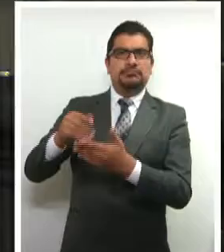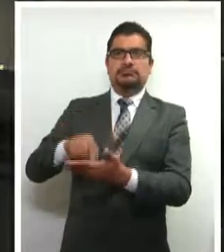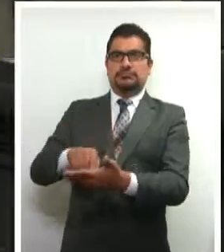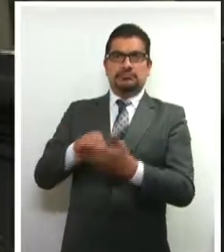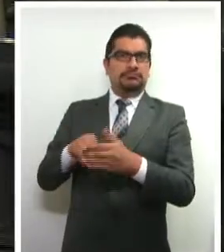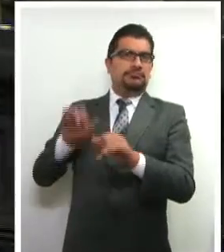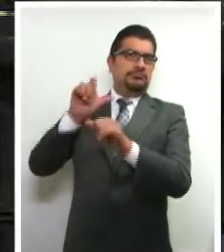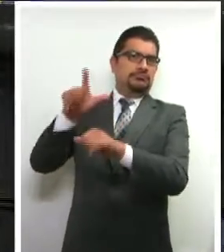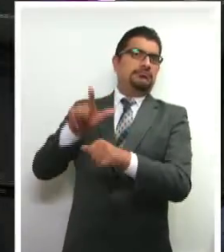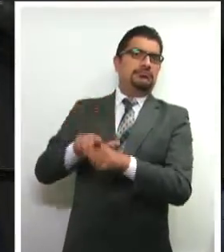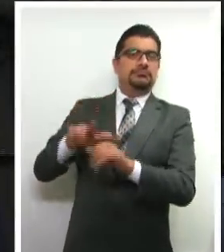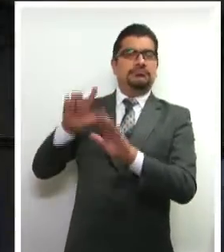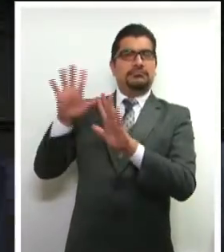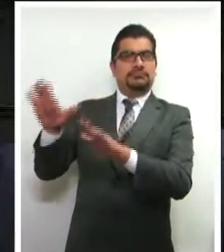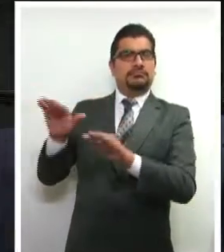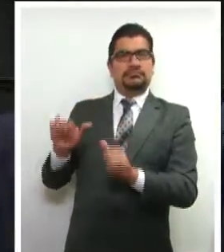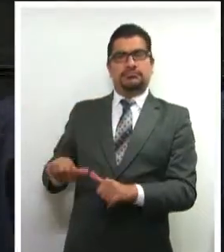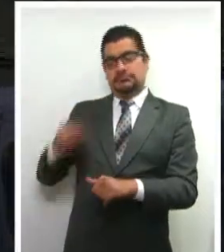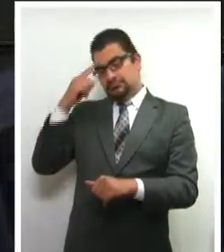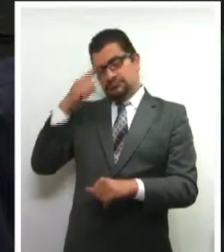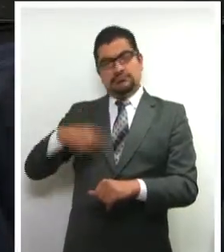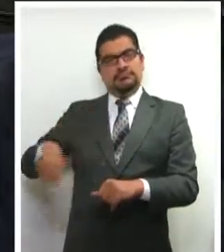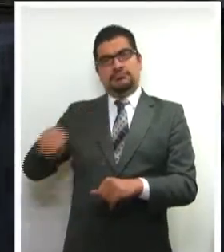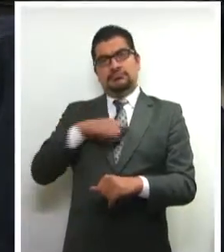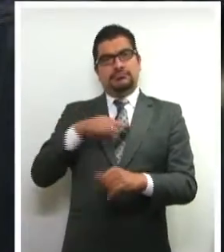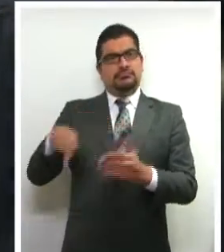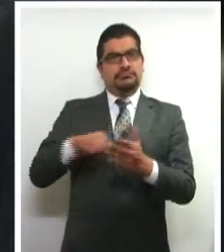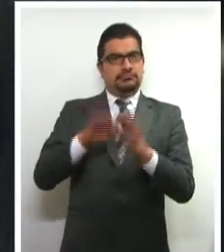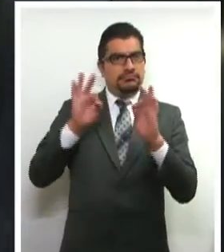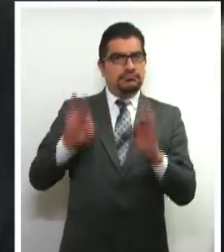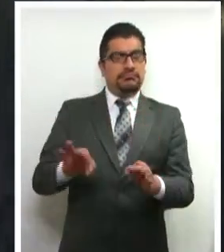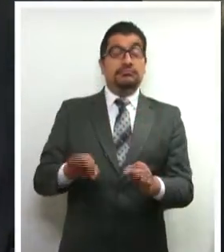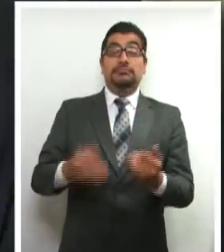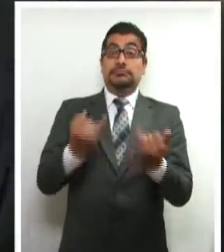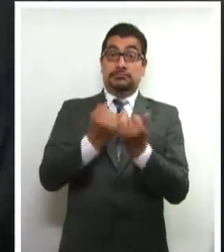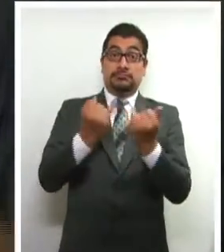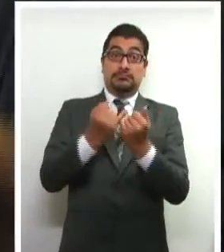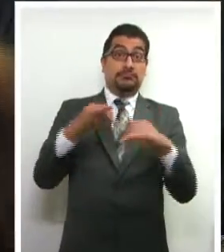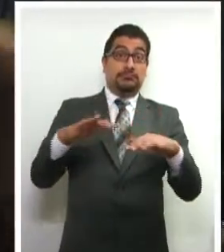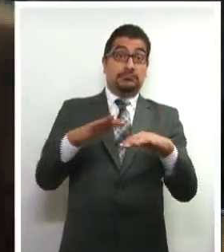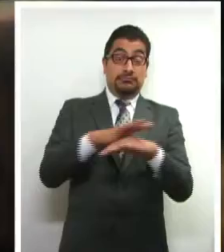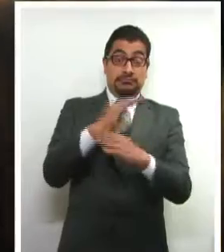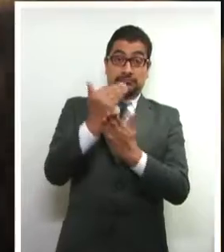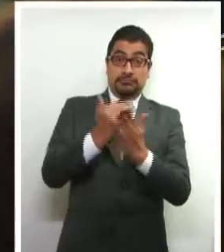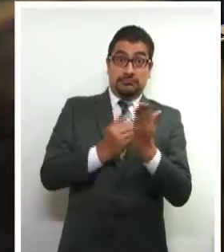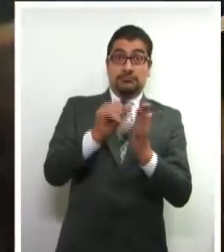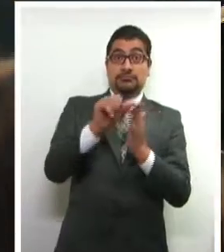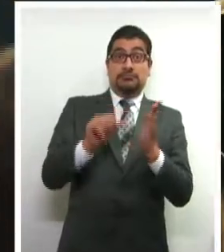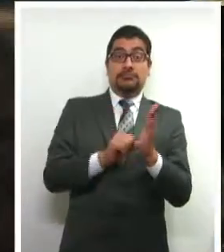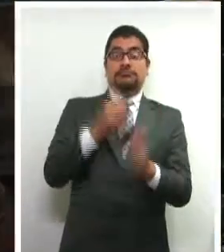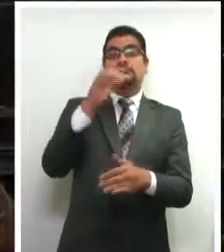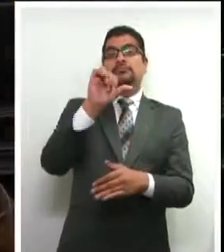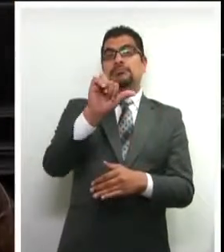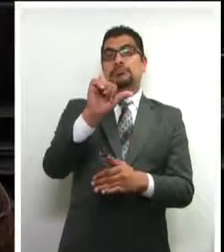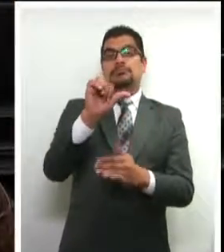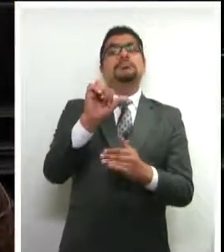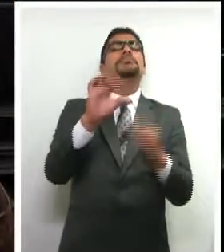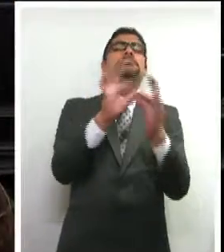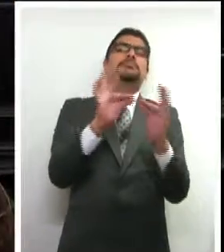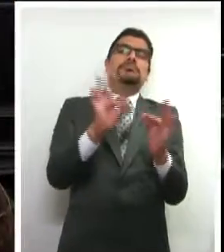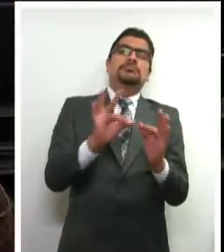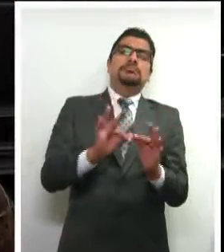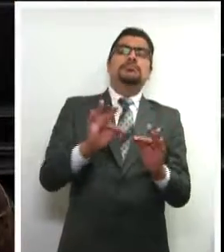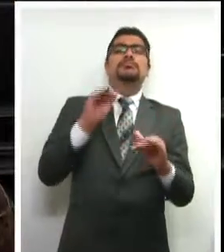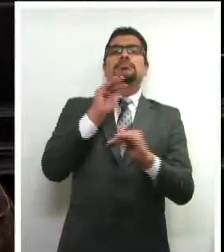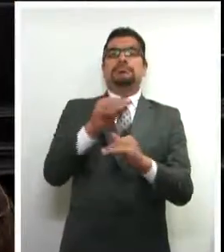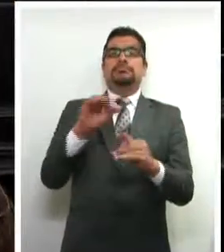sociales, culturales y territoriales. Asimismo, la modificación del título del artículo 16 en